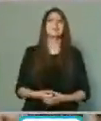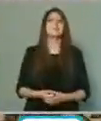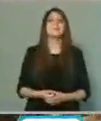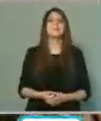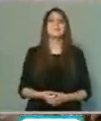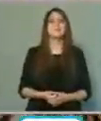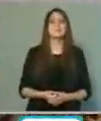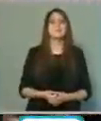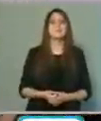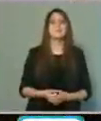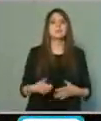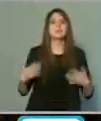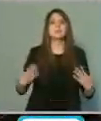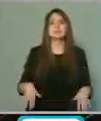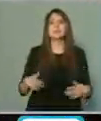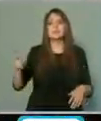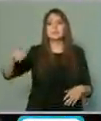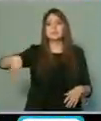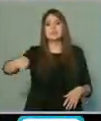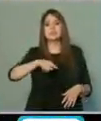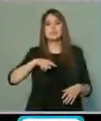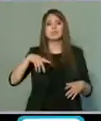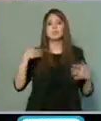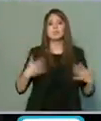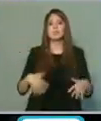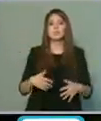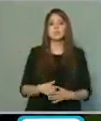Ay, doñas Teitos.